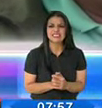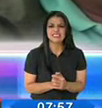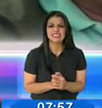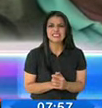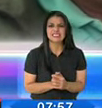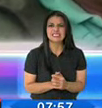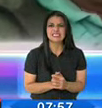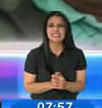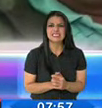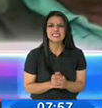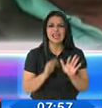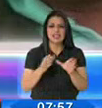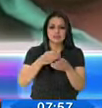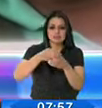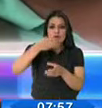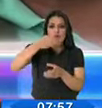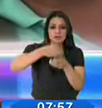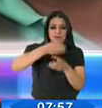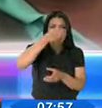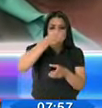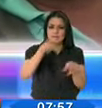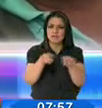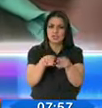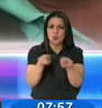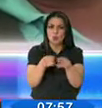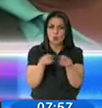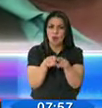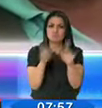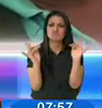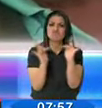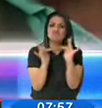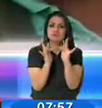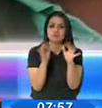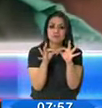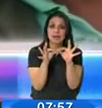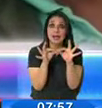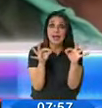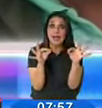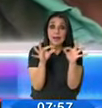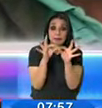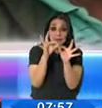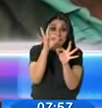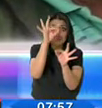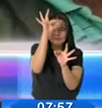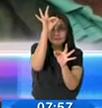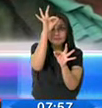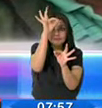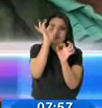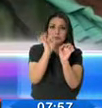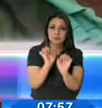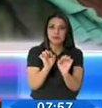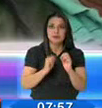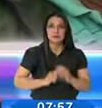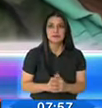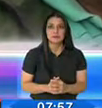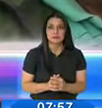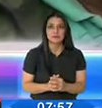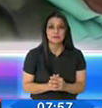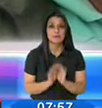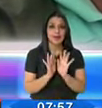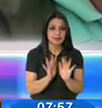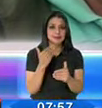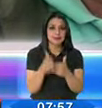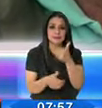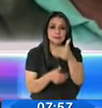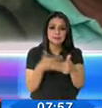sale el molde, igual se pone la, se le conecta el cablecito de abajo antes de enredar. Y le ponen abejitas. Claro, ¿eh? Y se